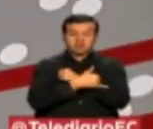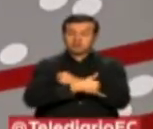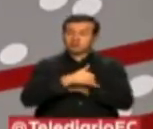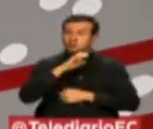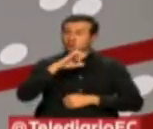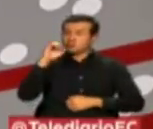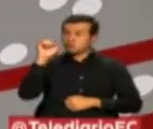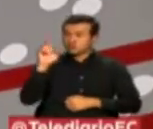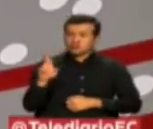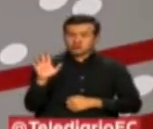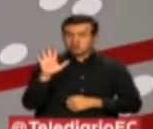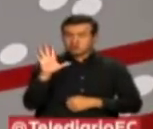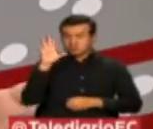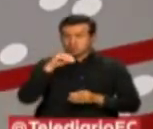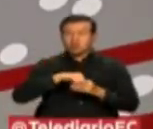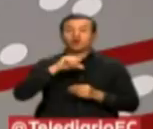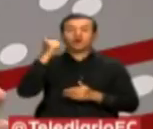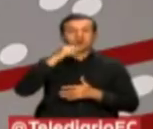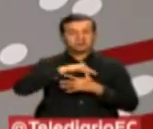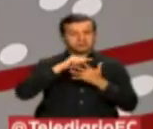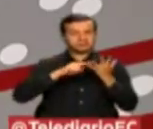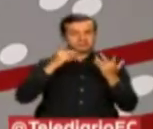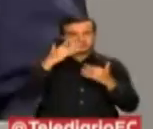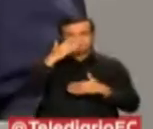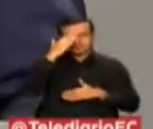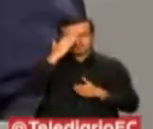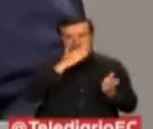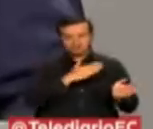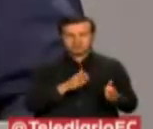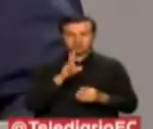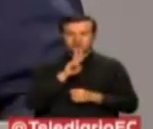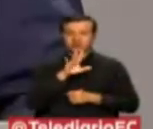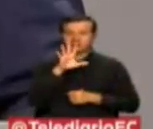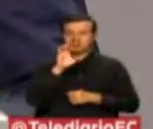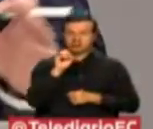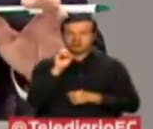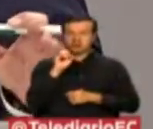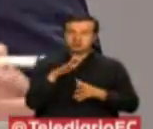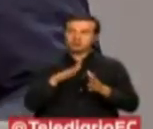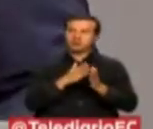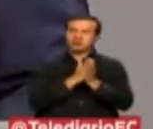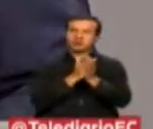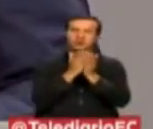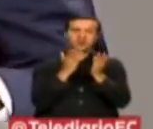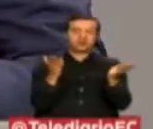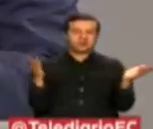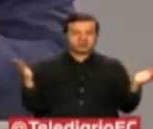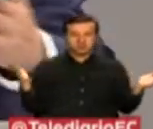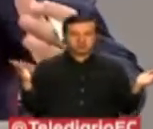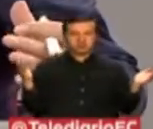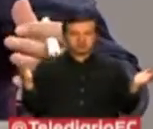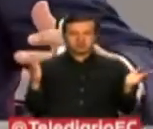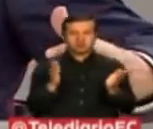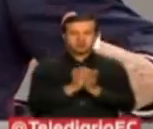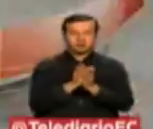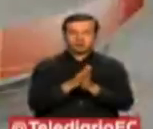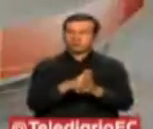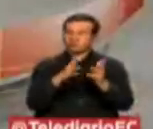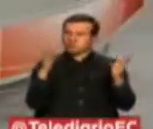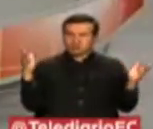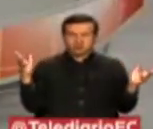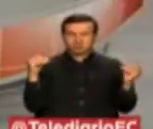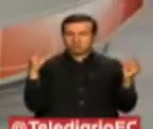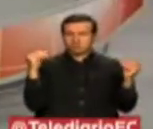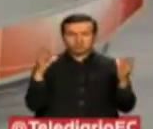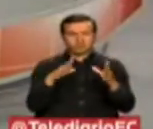Rica y otras más, es decir. Pero 250 buques es... Estos buques se mueven en